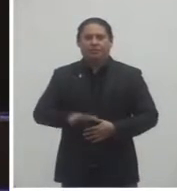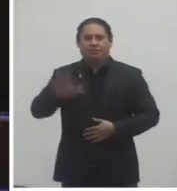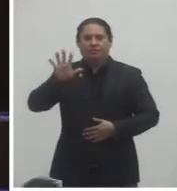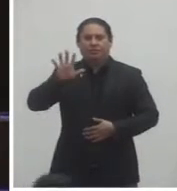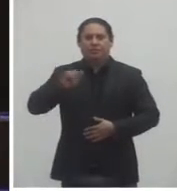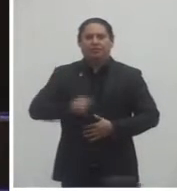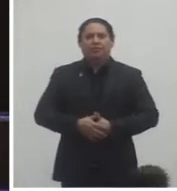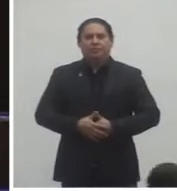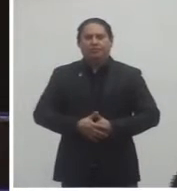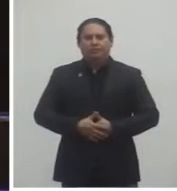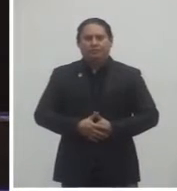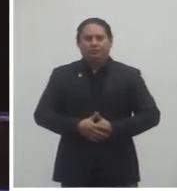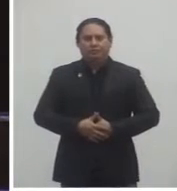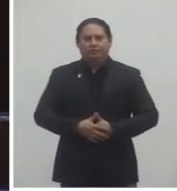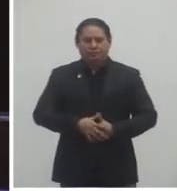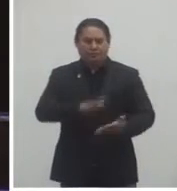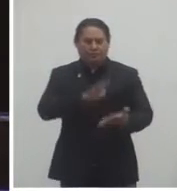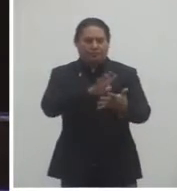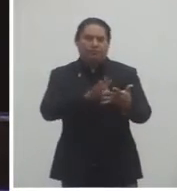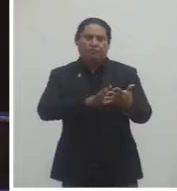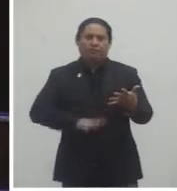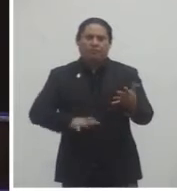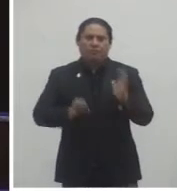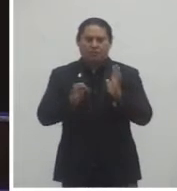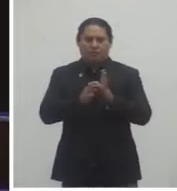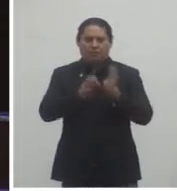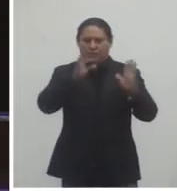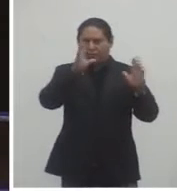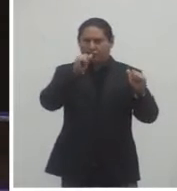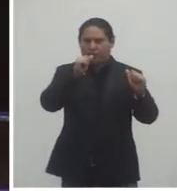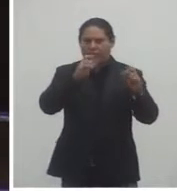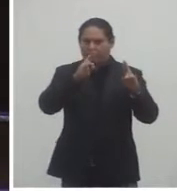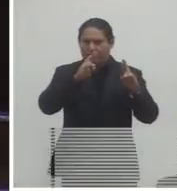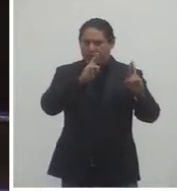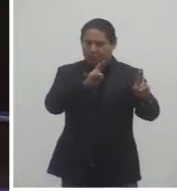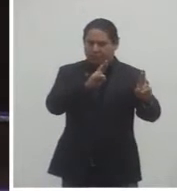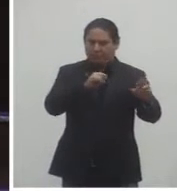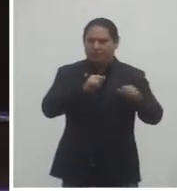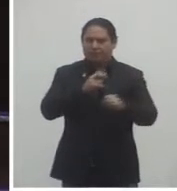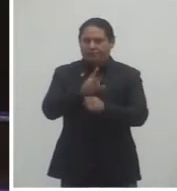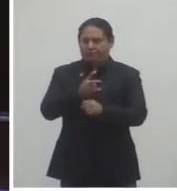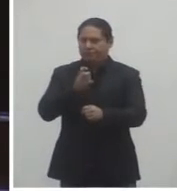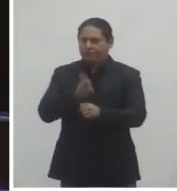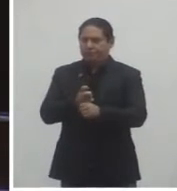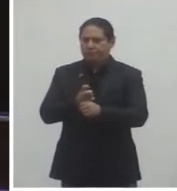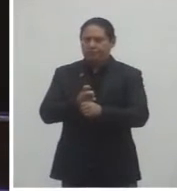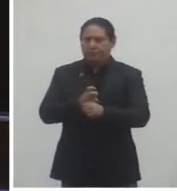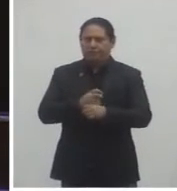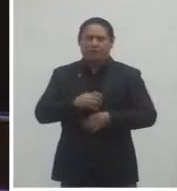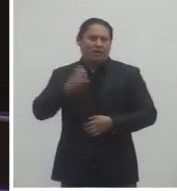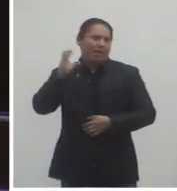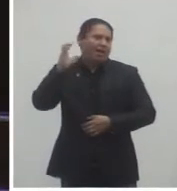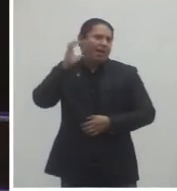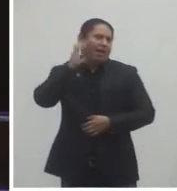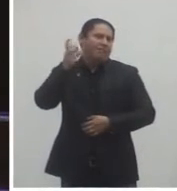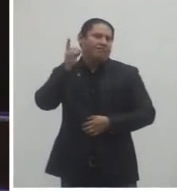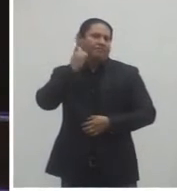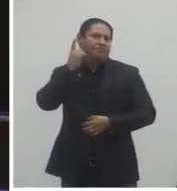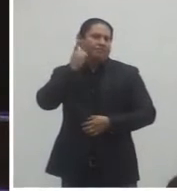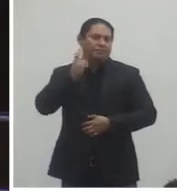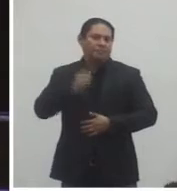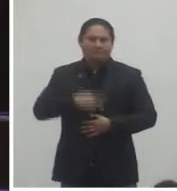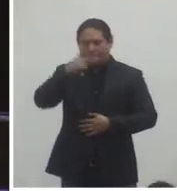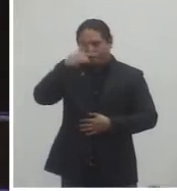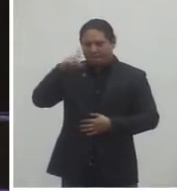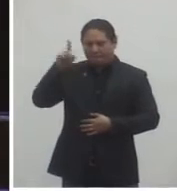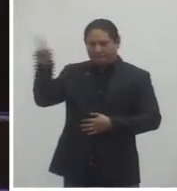5. Lectura del punto de acuerdo por el que respetuosamente se exhorta a la Honorable Cámara de Diputados